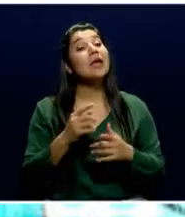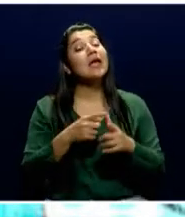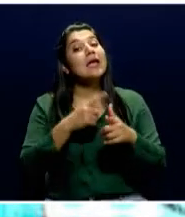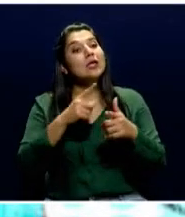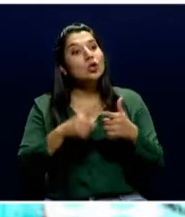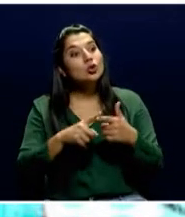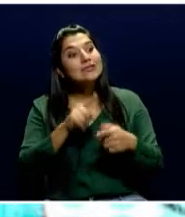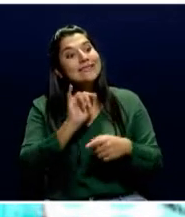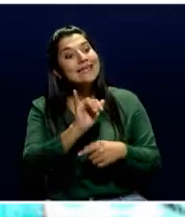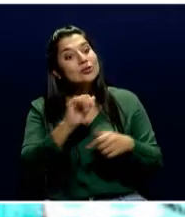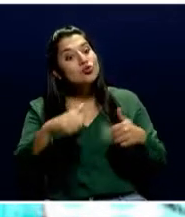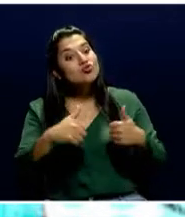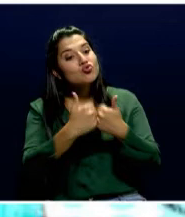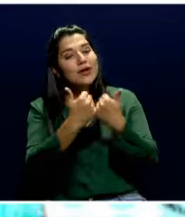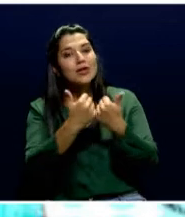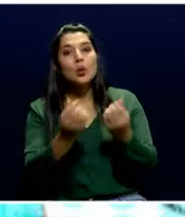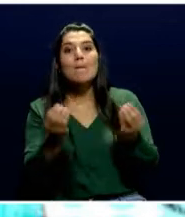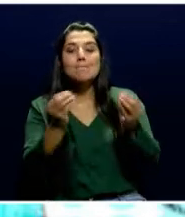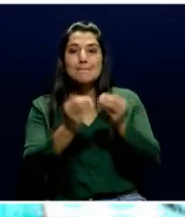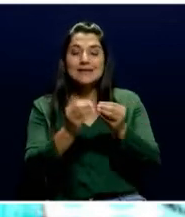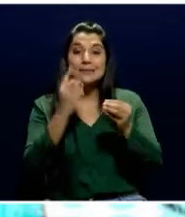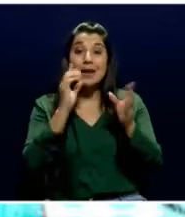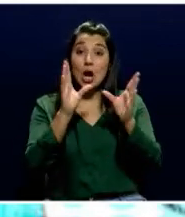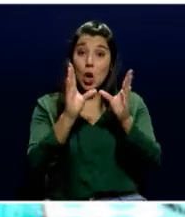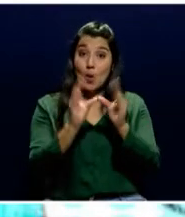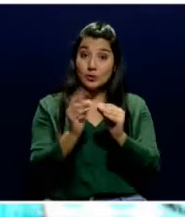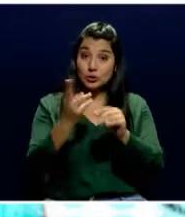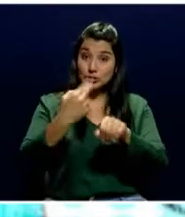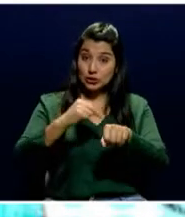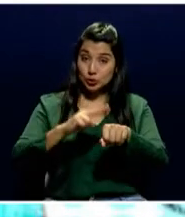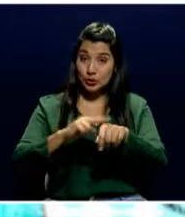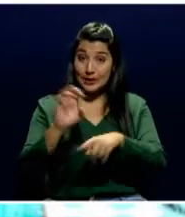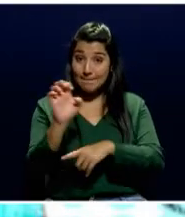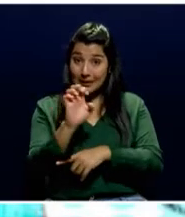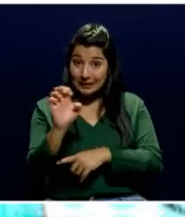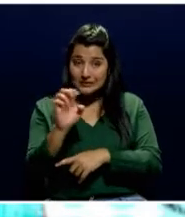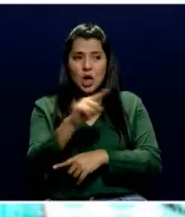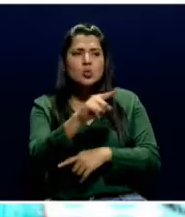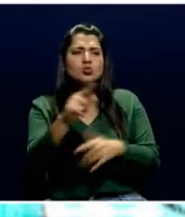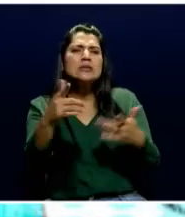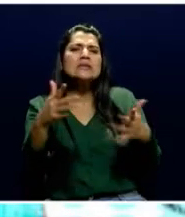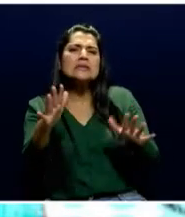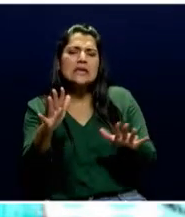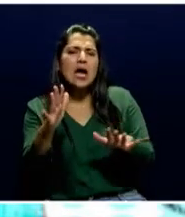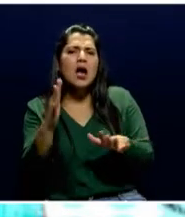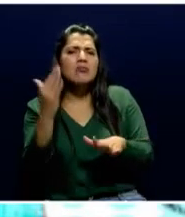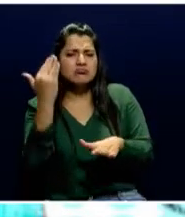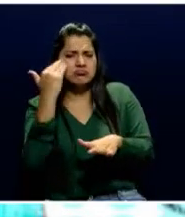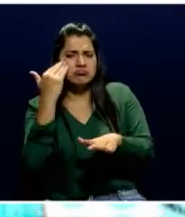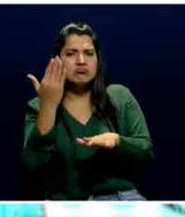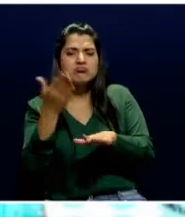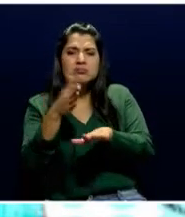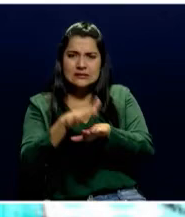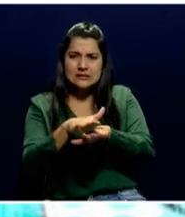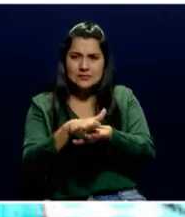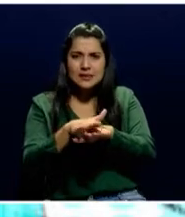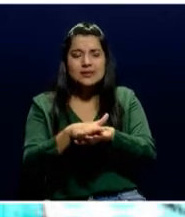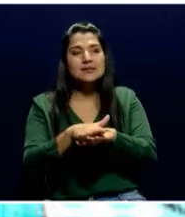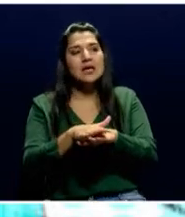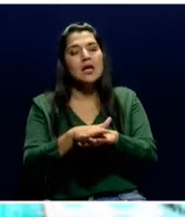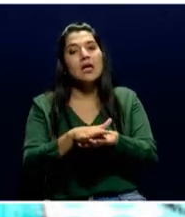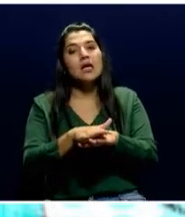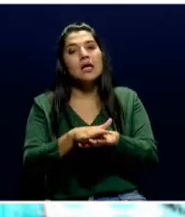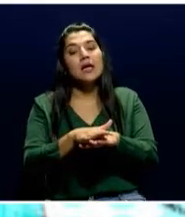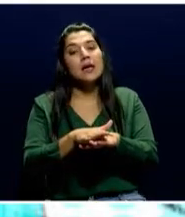la Comisión Nacional de Emergencias. Ustedes están entrenados y acostumbrados en la tradición que tiene la